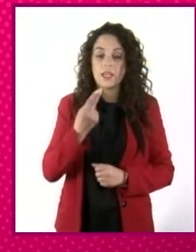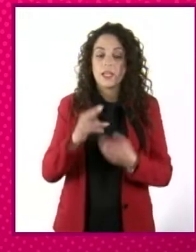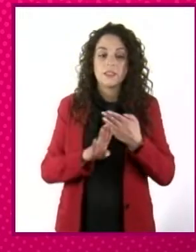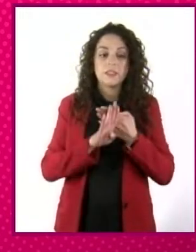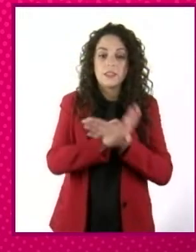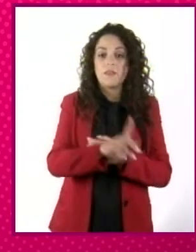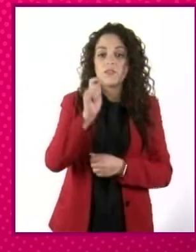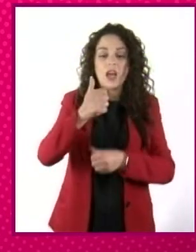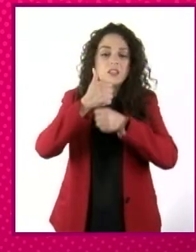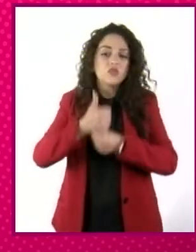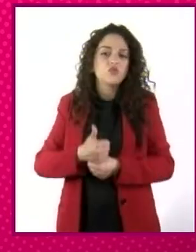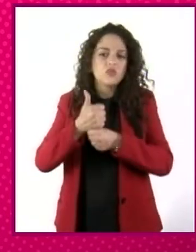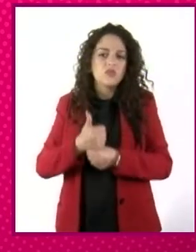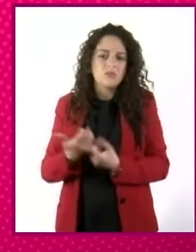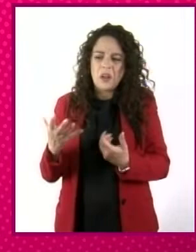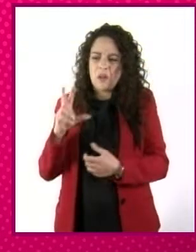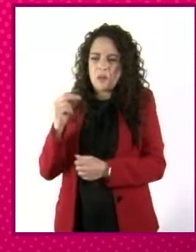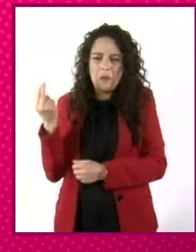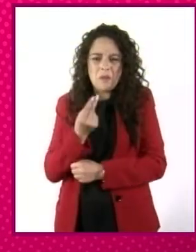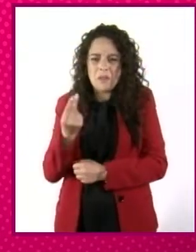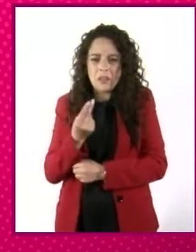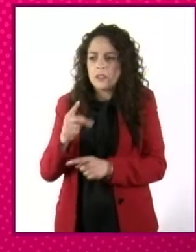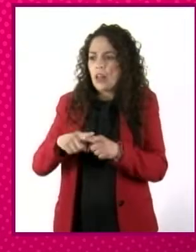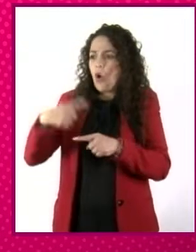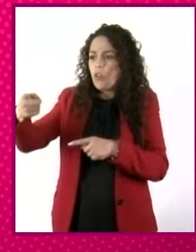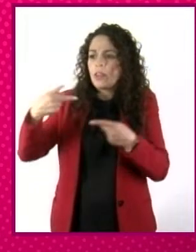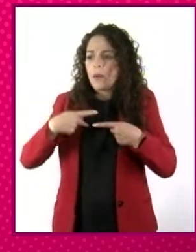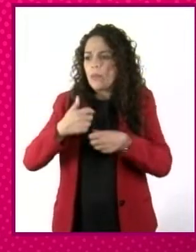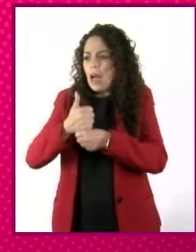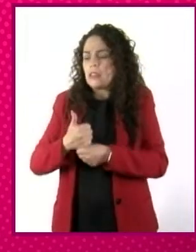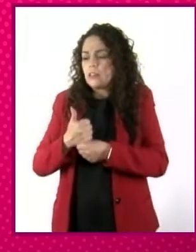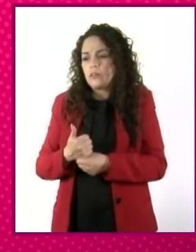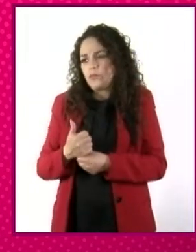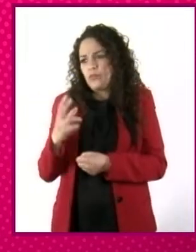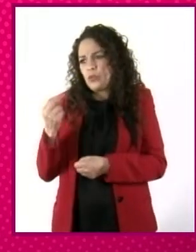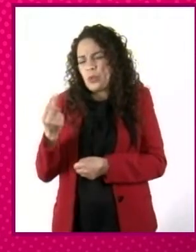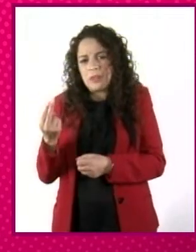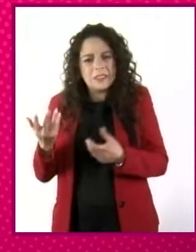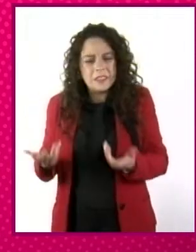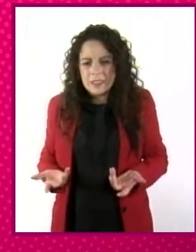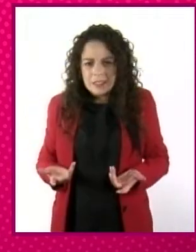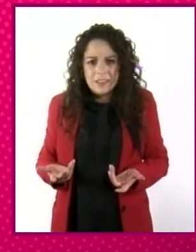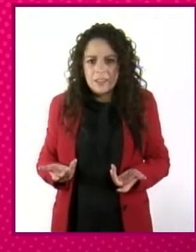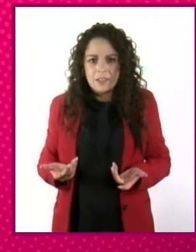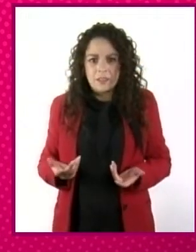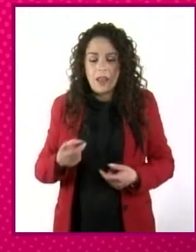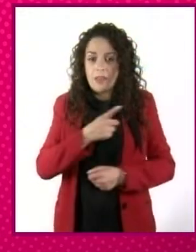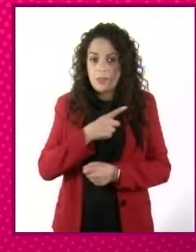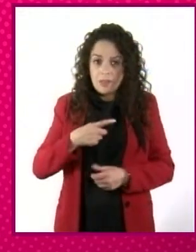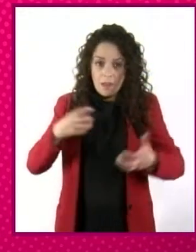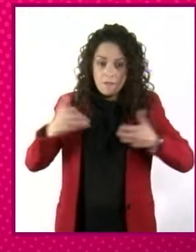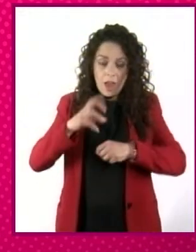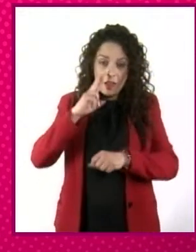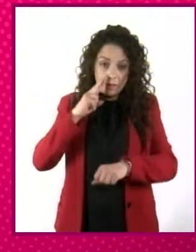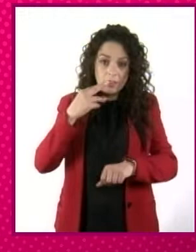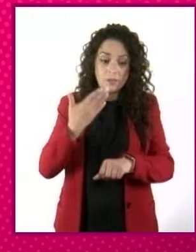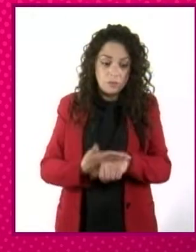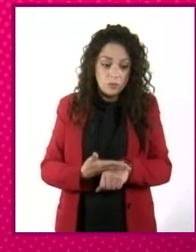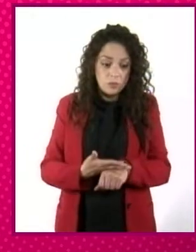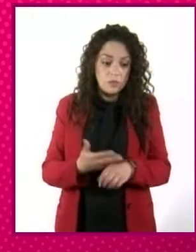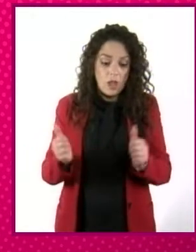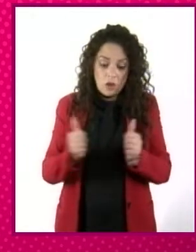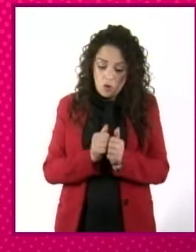sufrimientos innecesarios en la otra persona. Y también uno tiene que ser como responsable efectivamente con uno